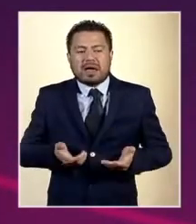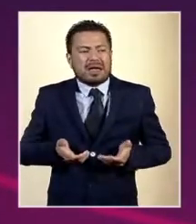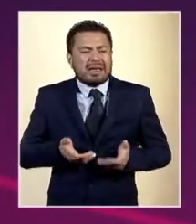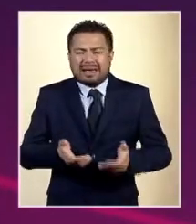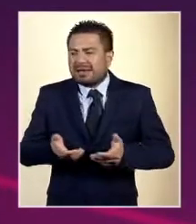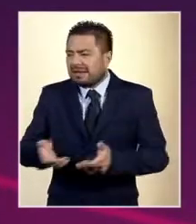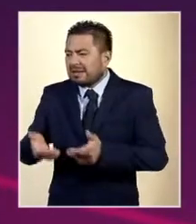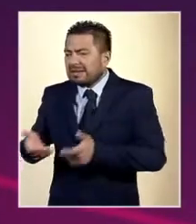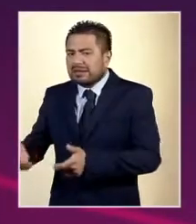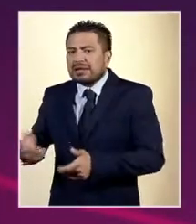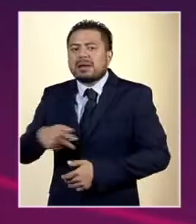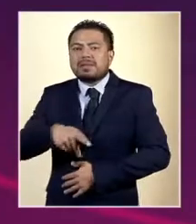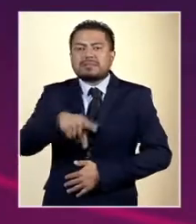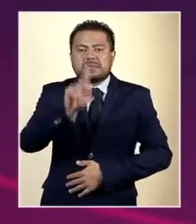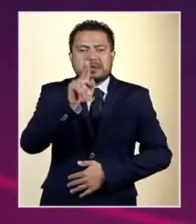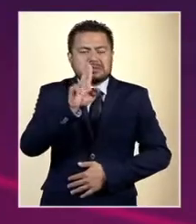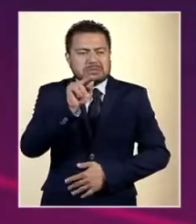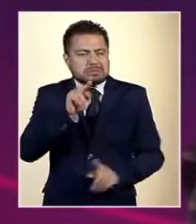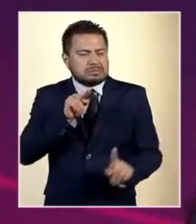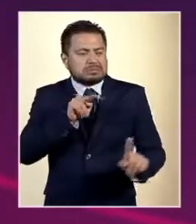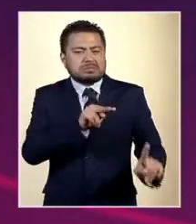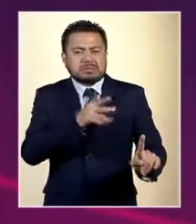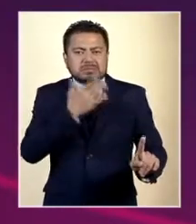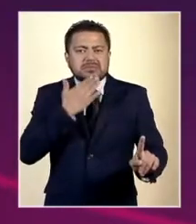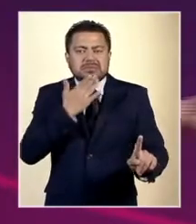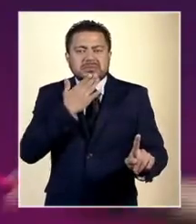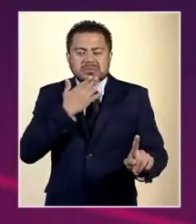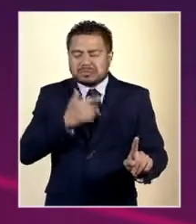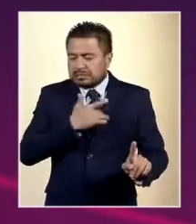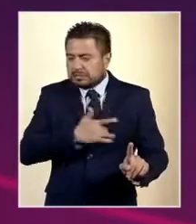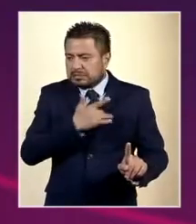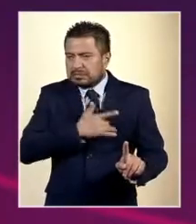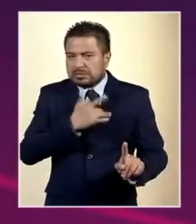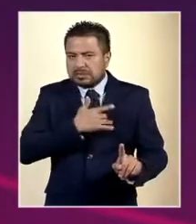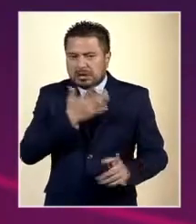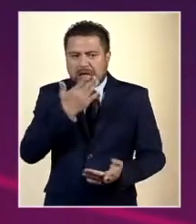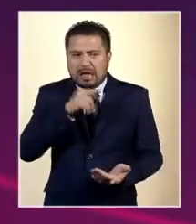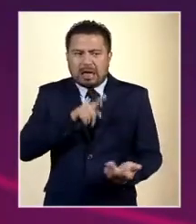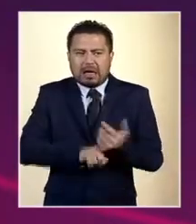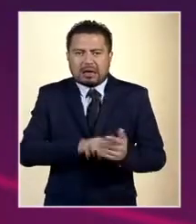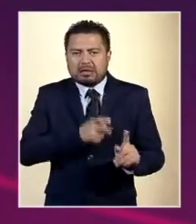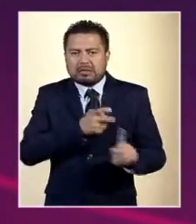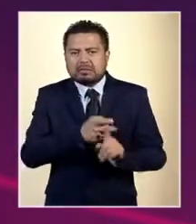calles, pero no los vemos. Parece que no estuvieran ahí.